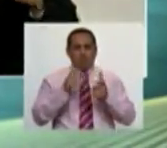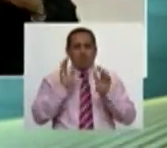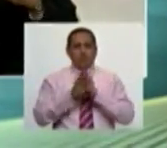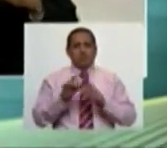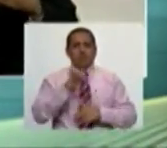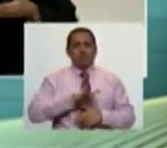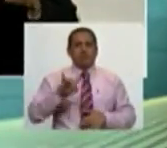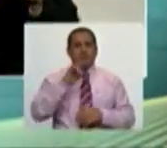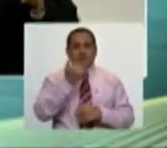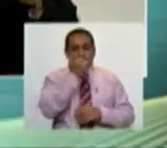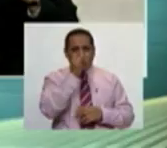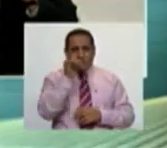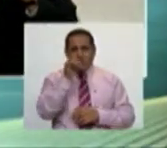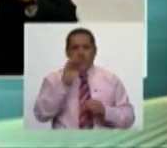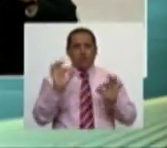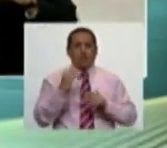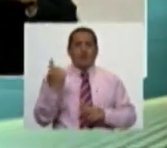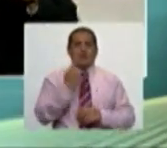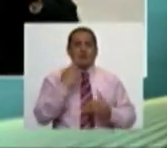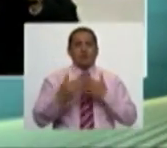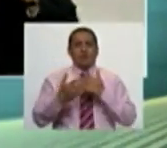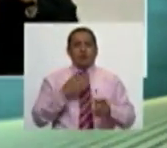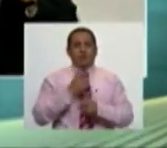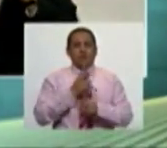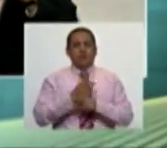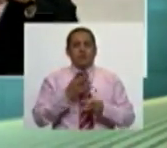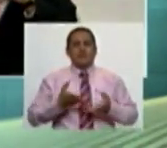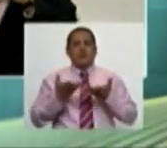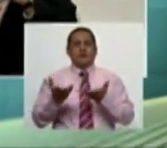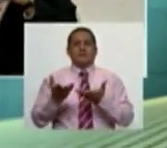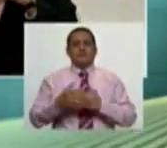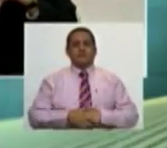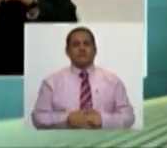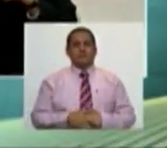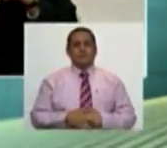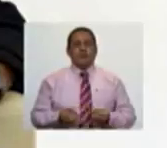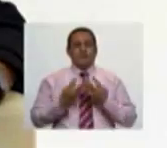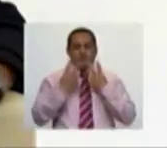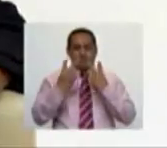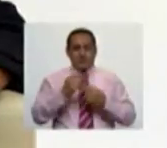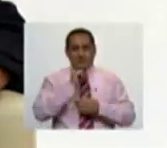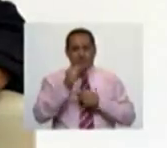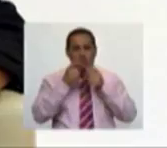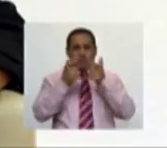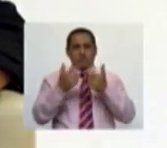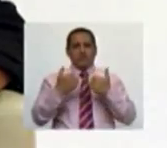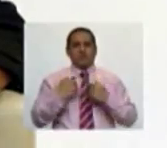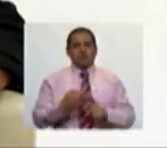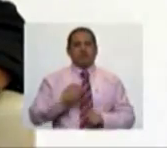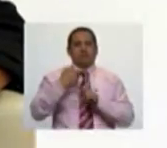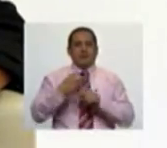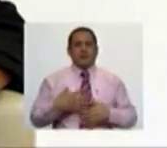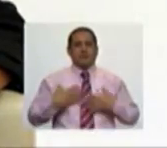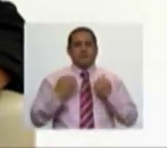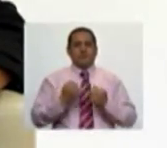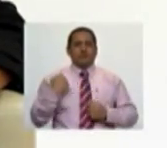de medidas como utilizar cámaras o en general cualquier otra medida de prevención que se dé? Frente al fenómeno de la inseguridad tenemos que